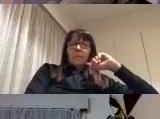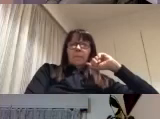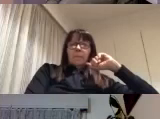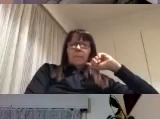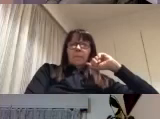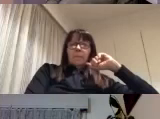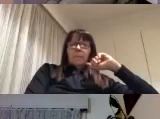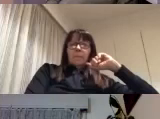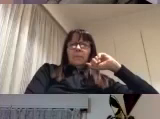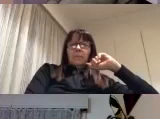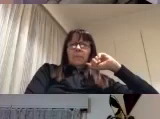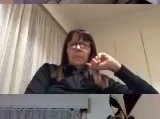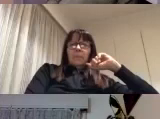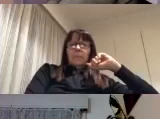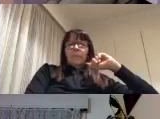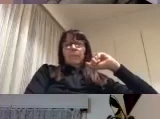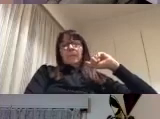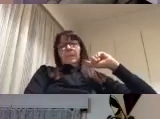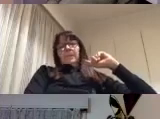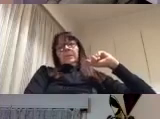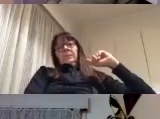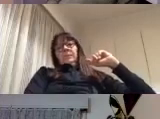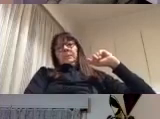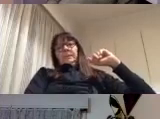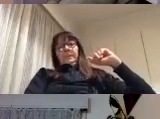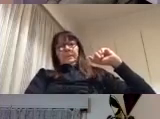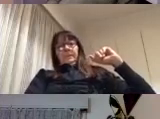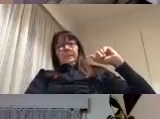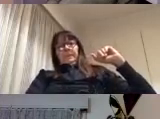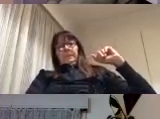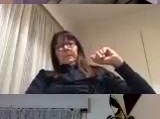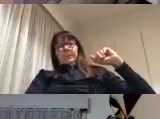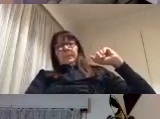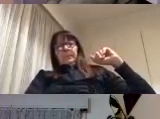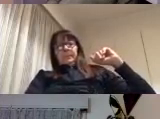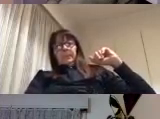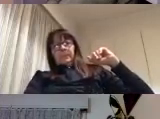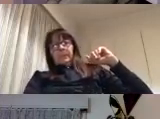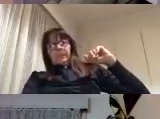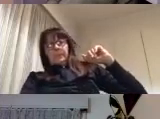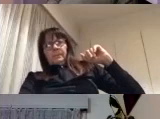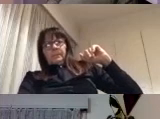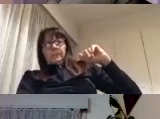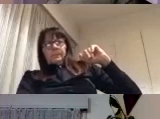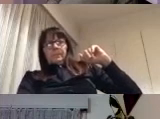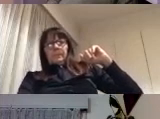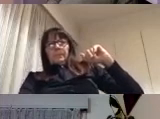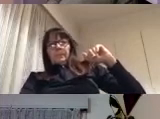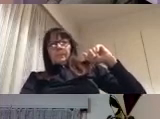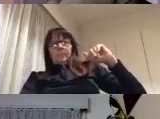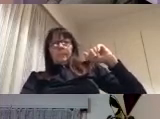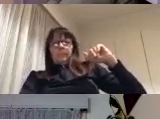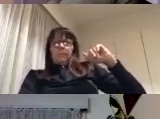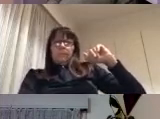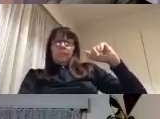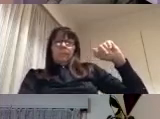el vencejo de collar que acá tenemos también parece que lo vieron acá en este vencejo de collar